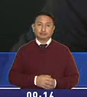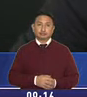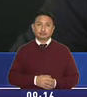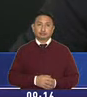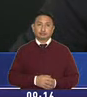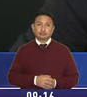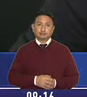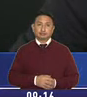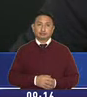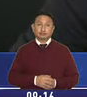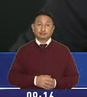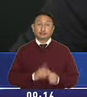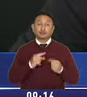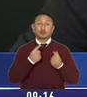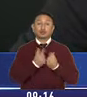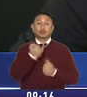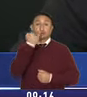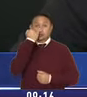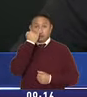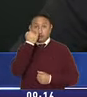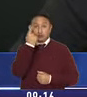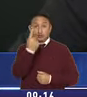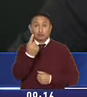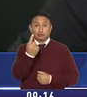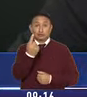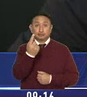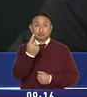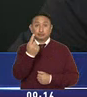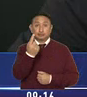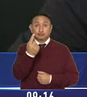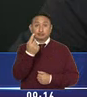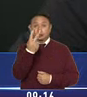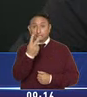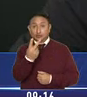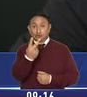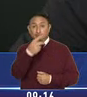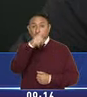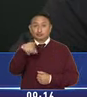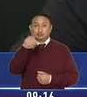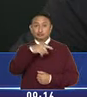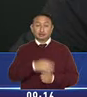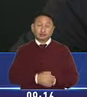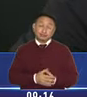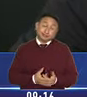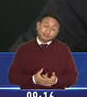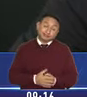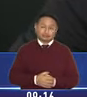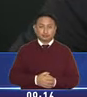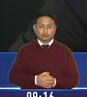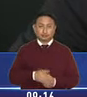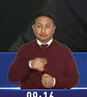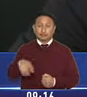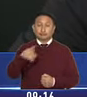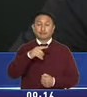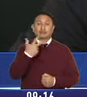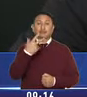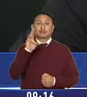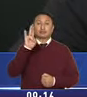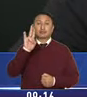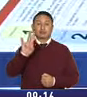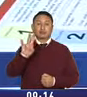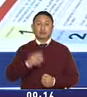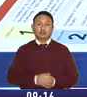de pueblos y nacionalidades indígenas, tiene que elegir por uno. No puede elegir por dos, porque son siete a nivel nacional los